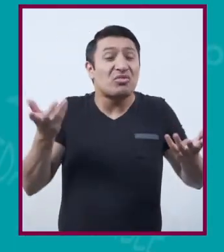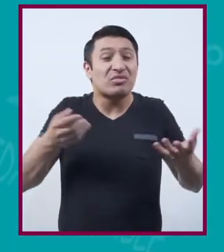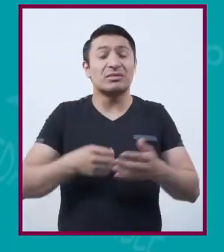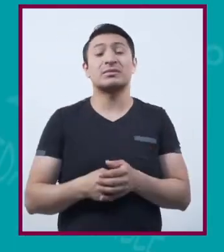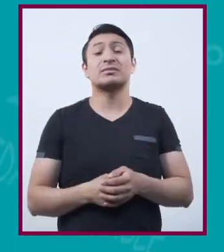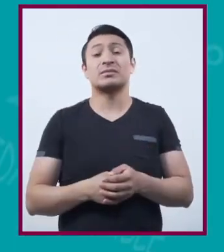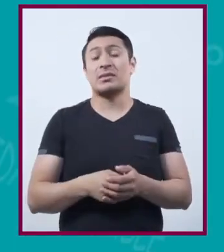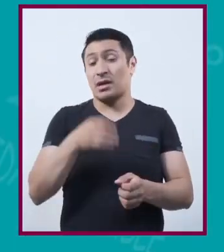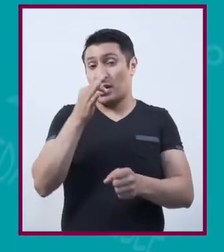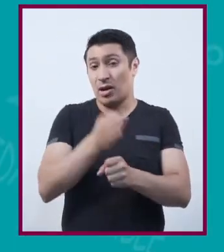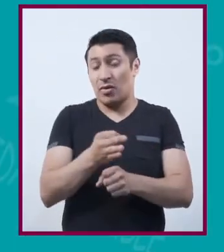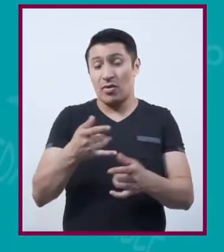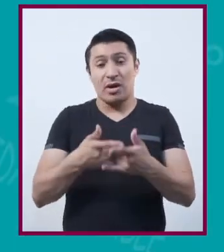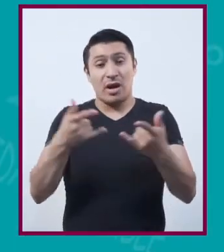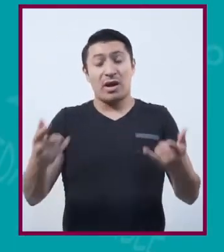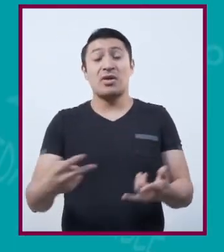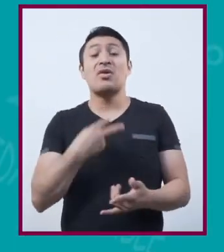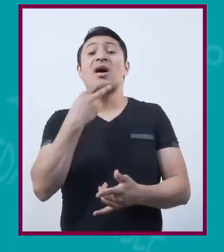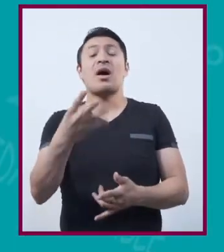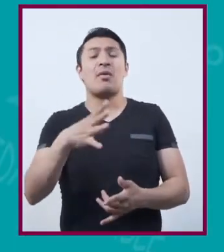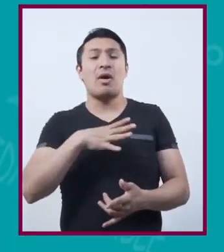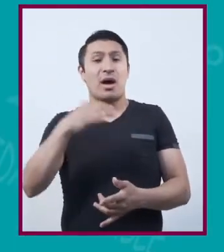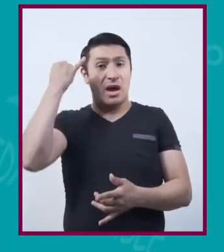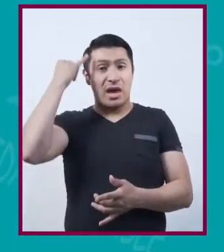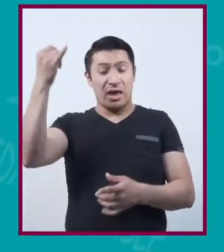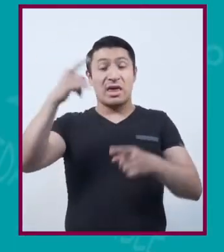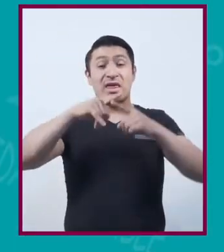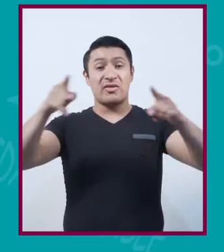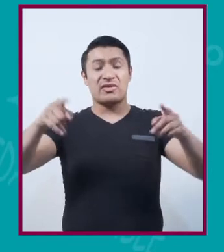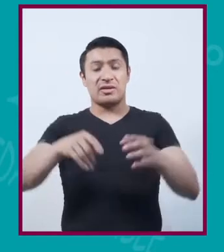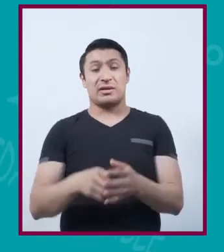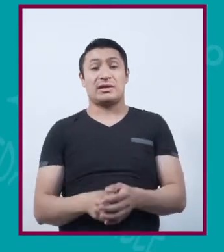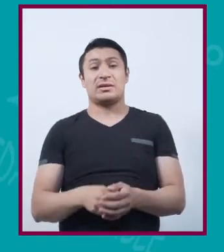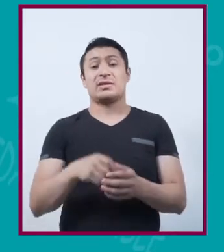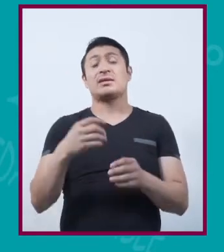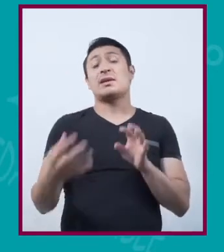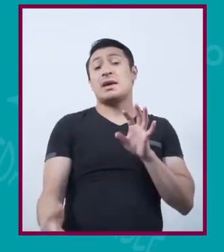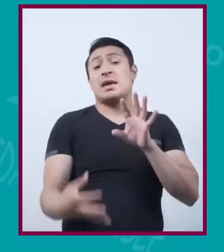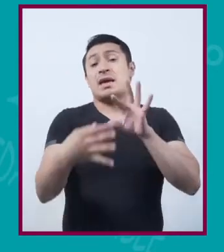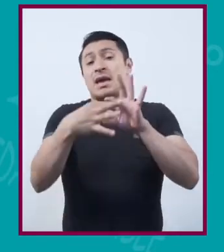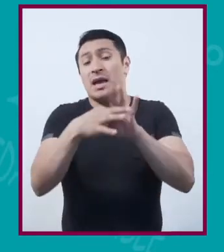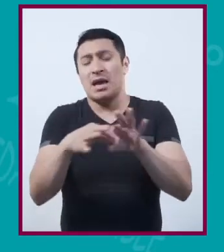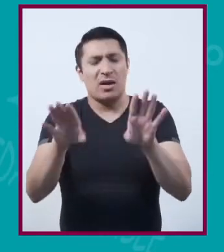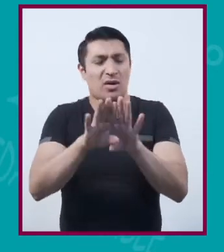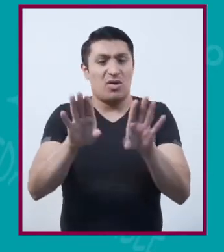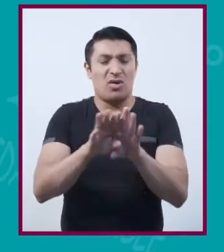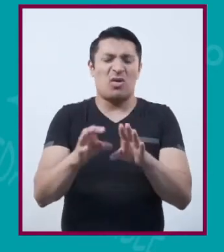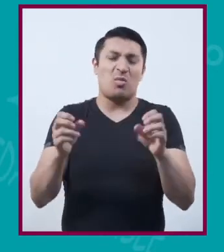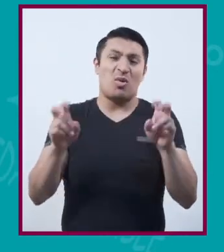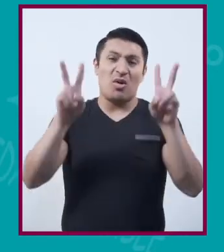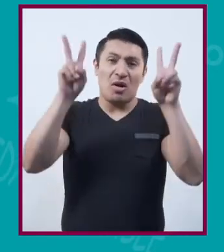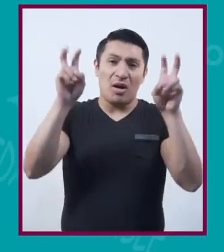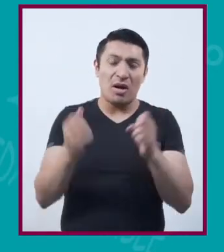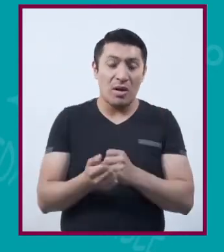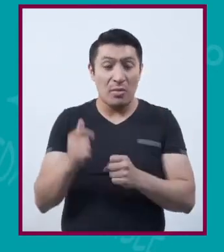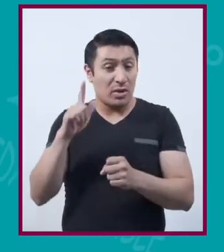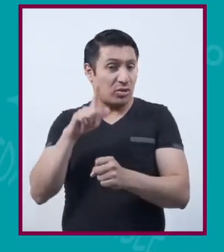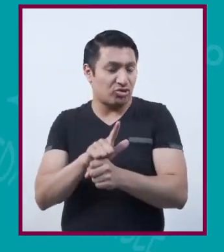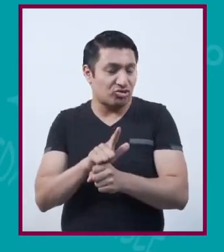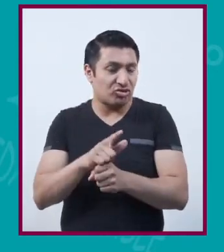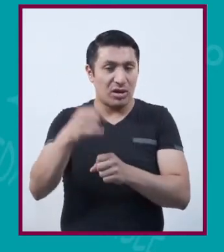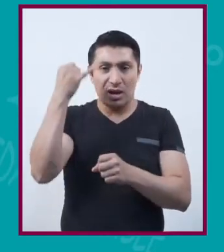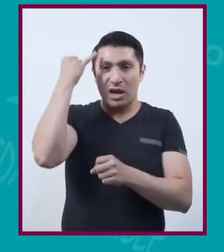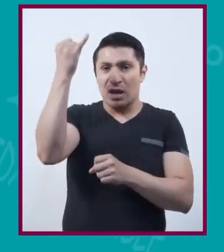Bueno, ahorita la historia oral tiene otra aproximación. Está comprometida más con